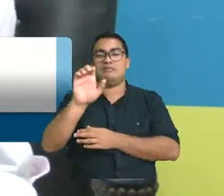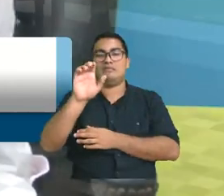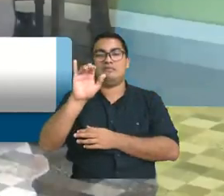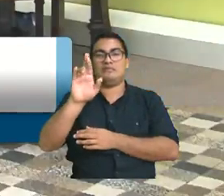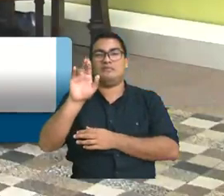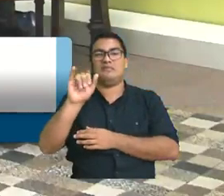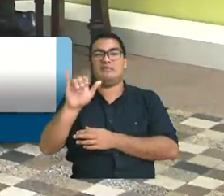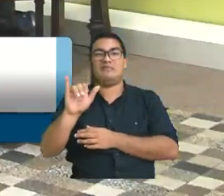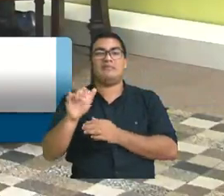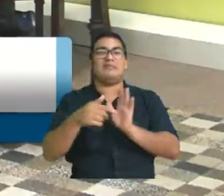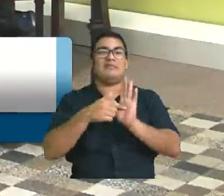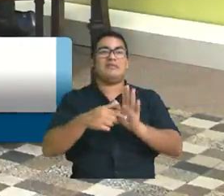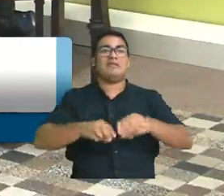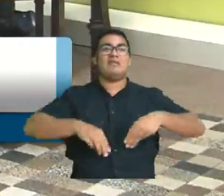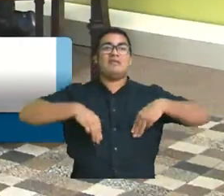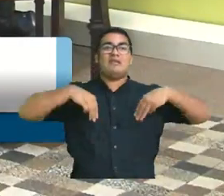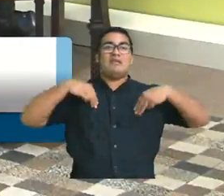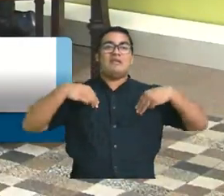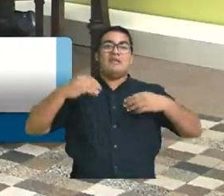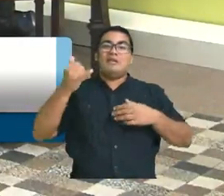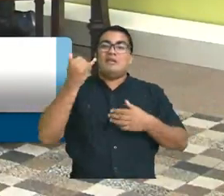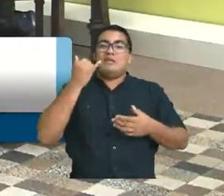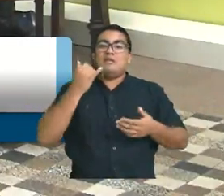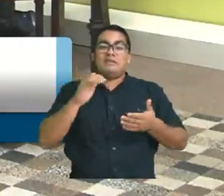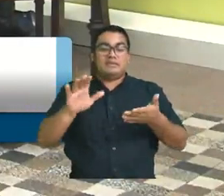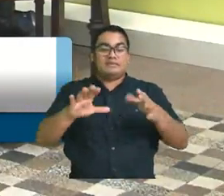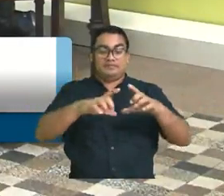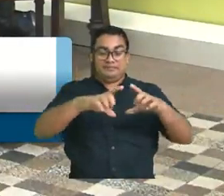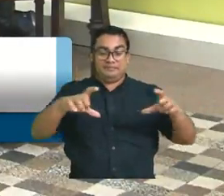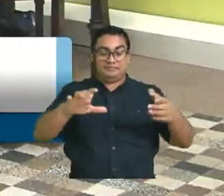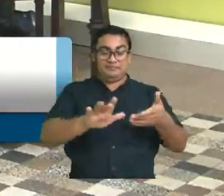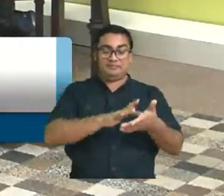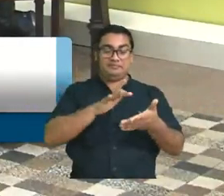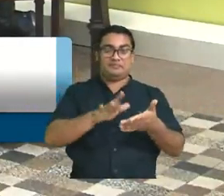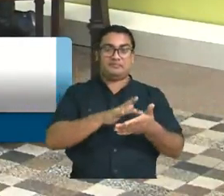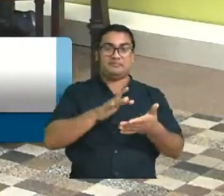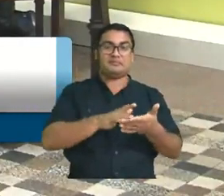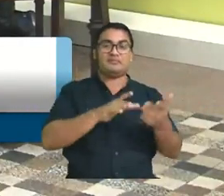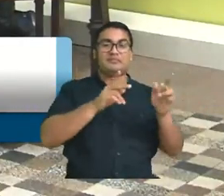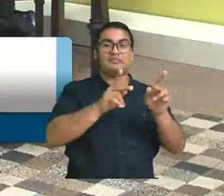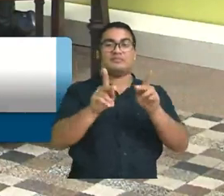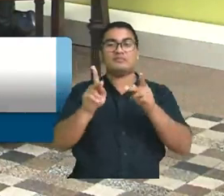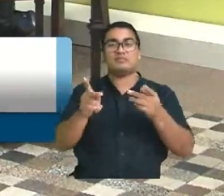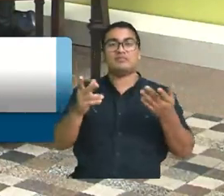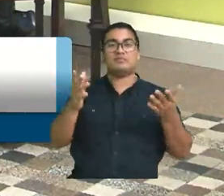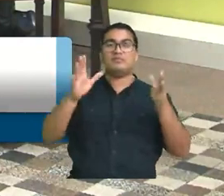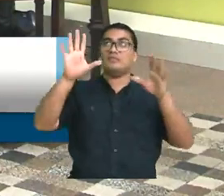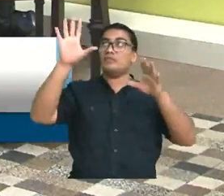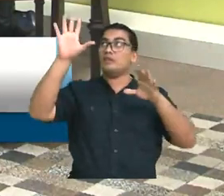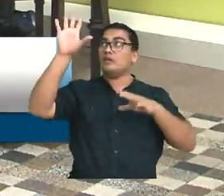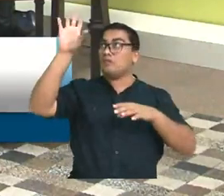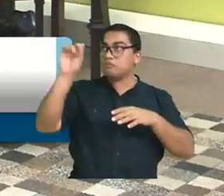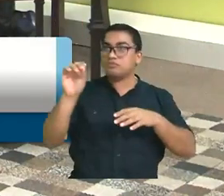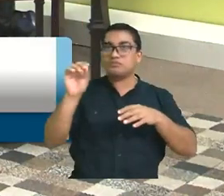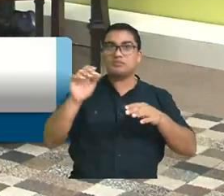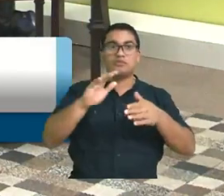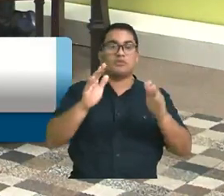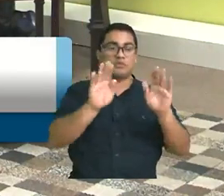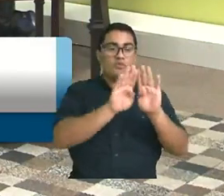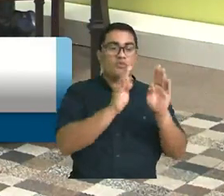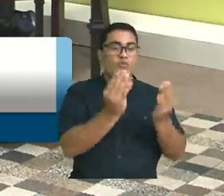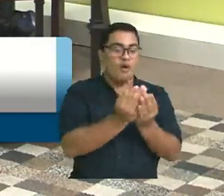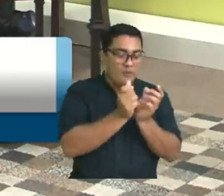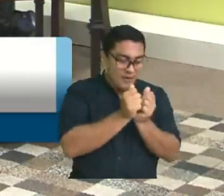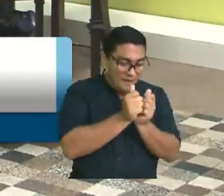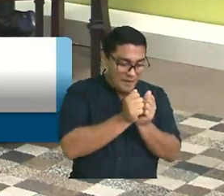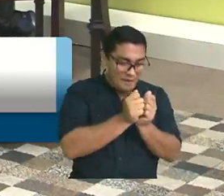Imagínense ahora que está de moda bastante el celular, el uso de las tablets, la gente hasta apaga la luz. Y en el cuarto se pone a chatear,